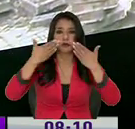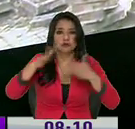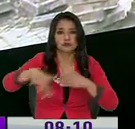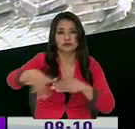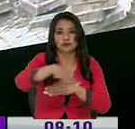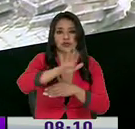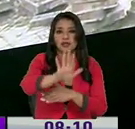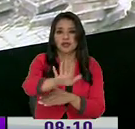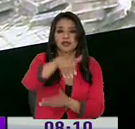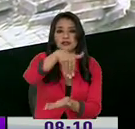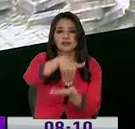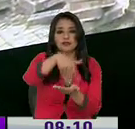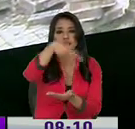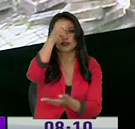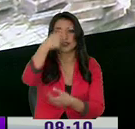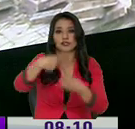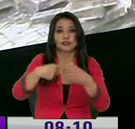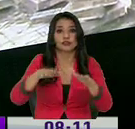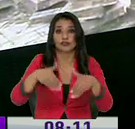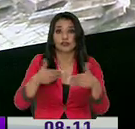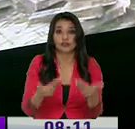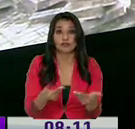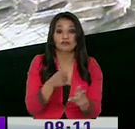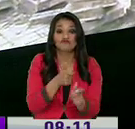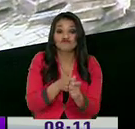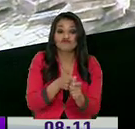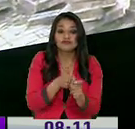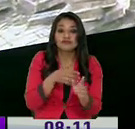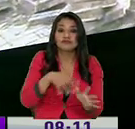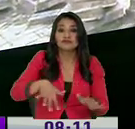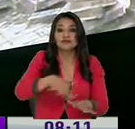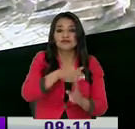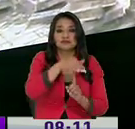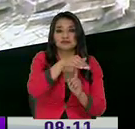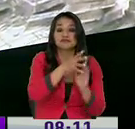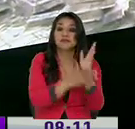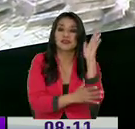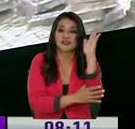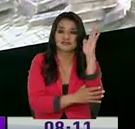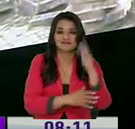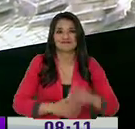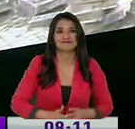el centro norte de Quito, porque ya estamos en la entradita, justo en la entradita.